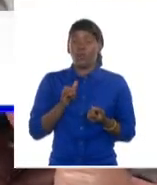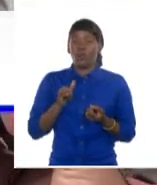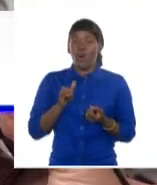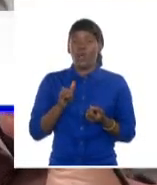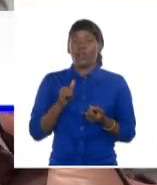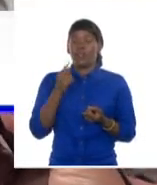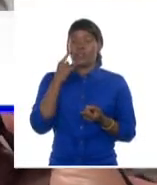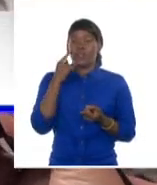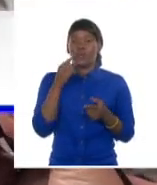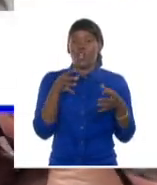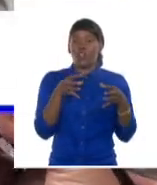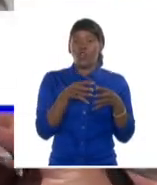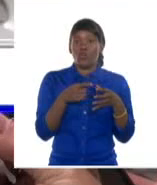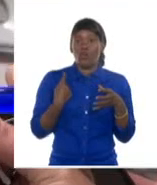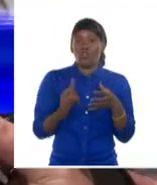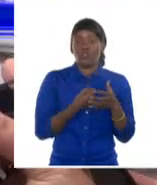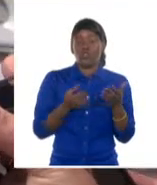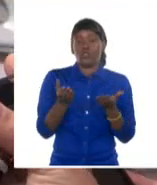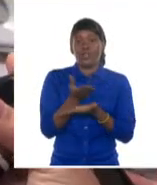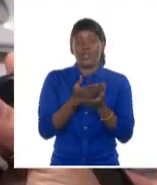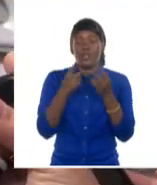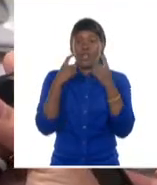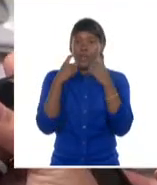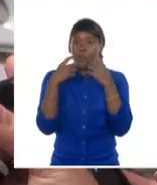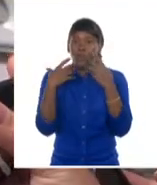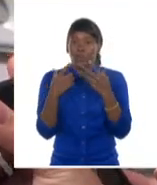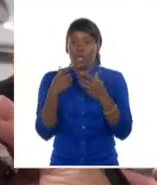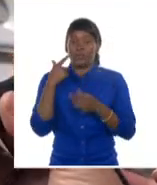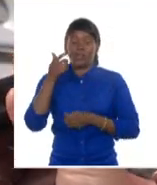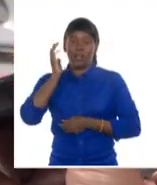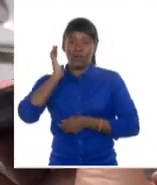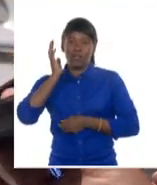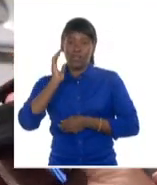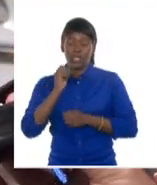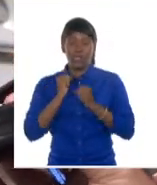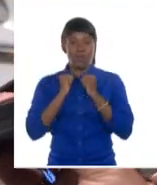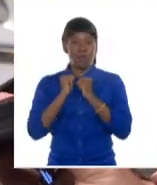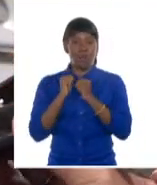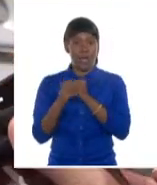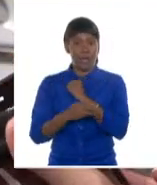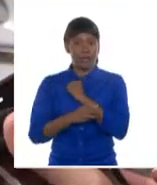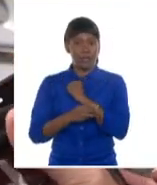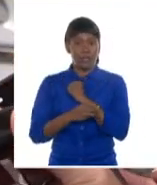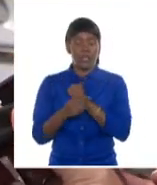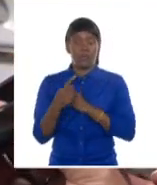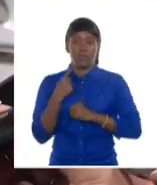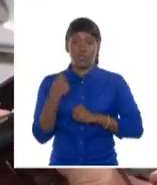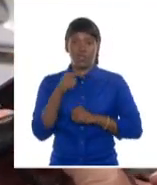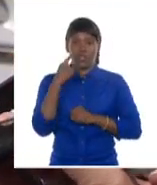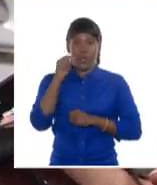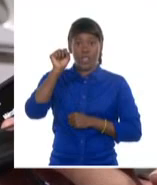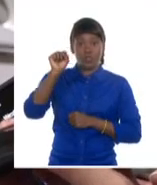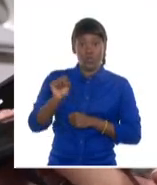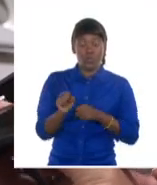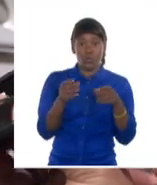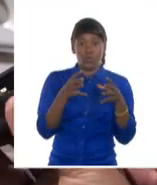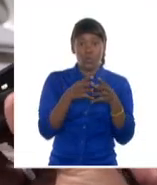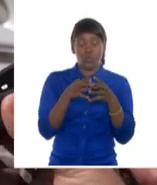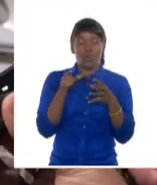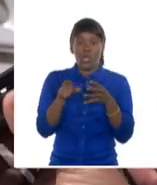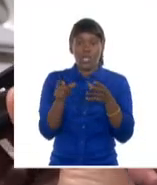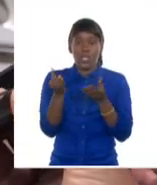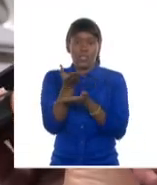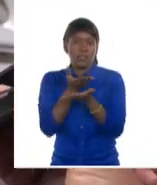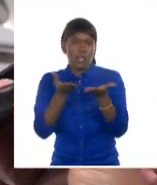el más importante en esta conferencia y el más fuerte desde el punto de vista del sur, nos permitirá coordinar